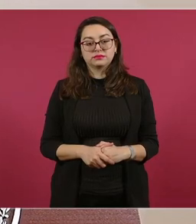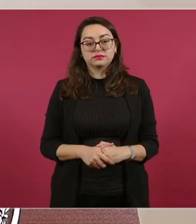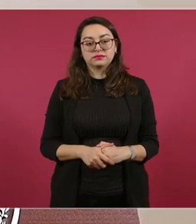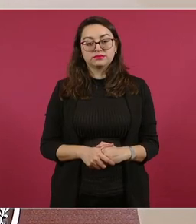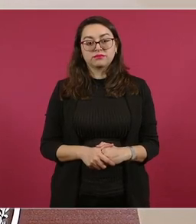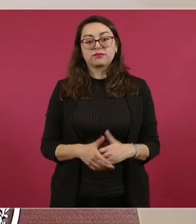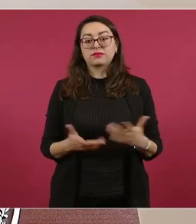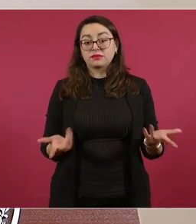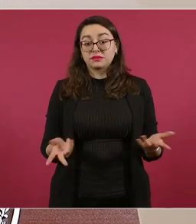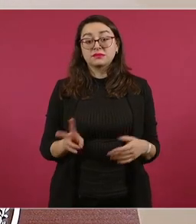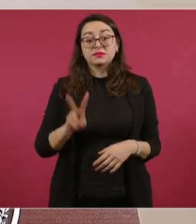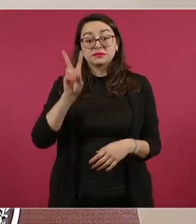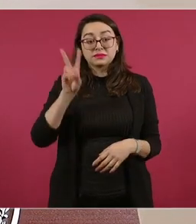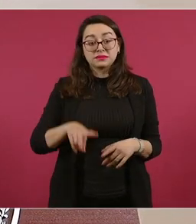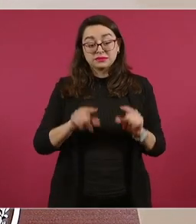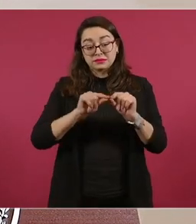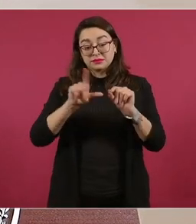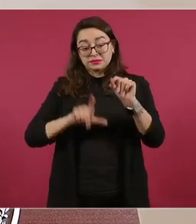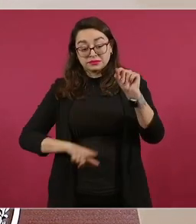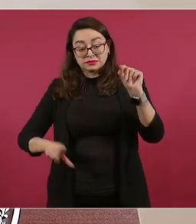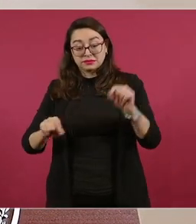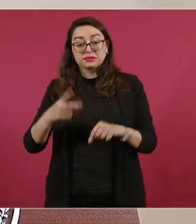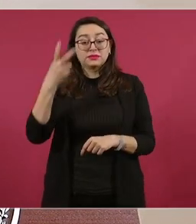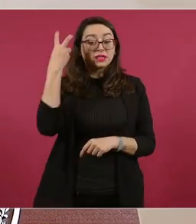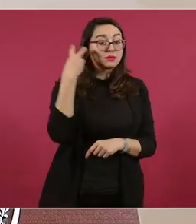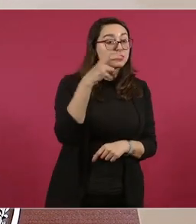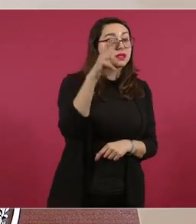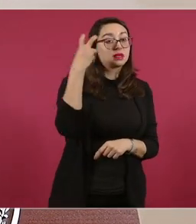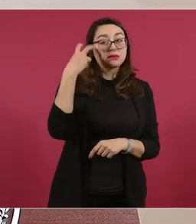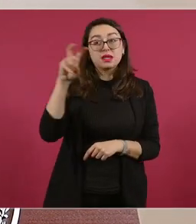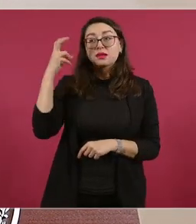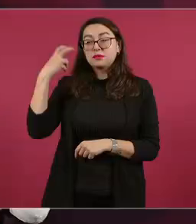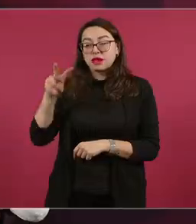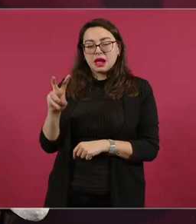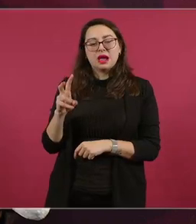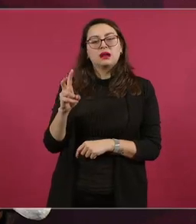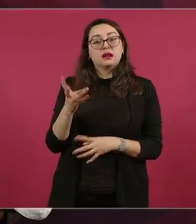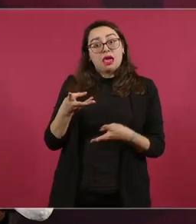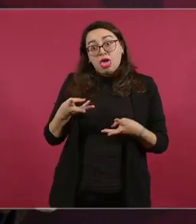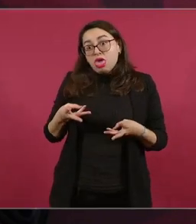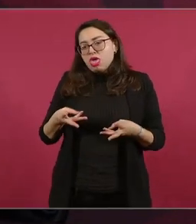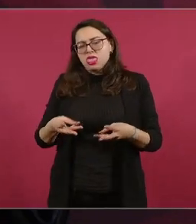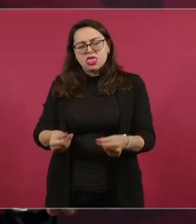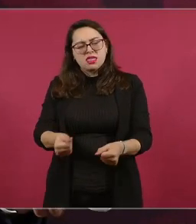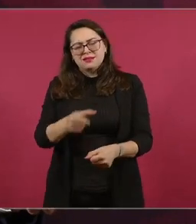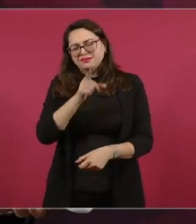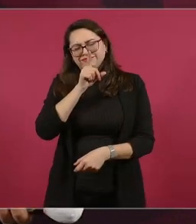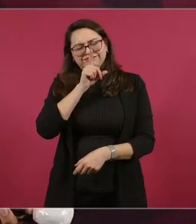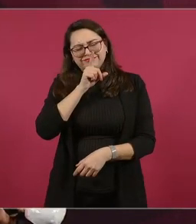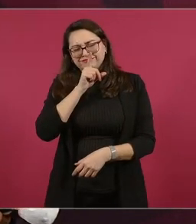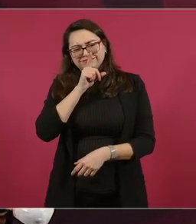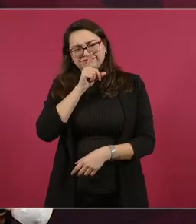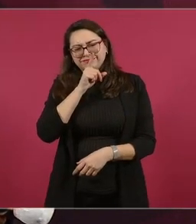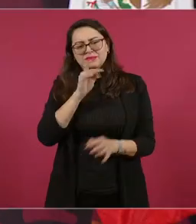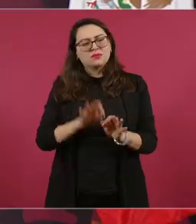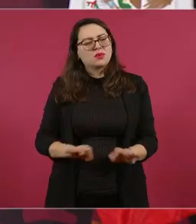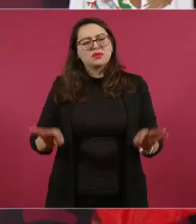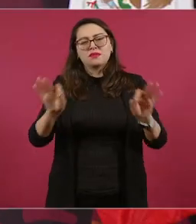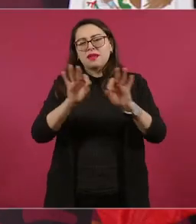recorrer el país. Hay que conocer México. Es bellísimo.